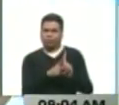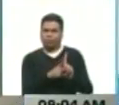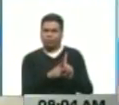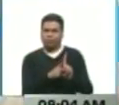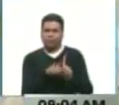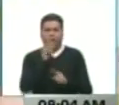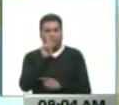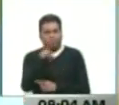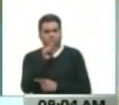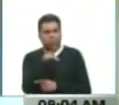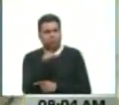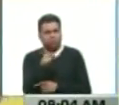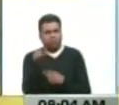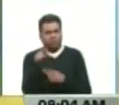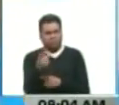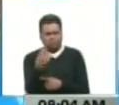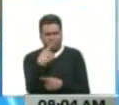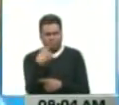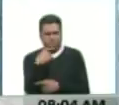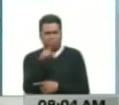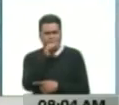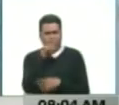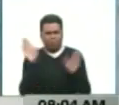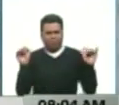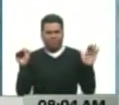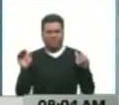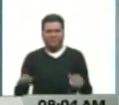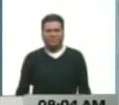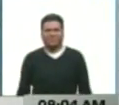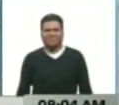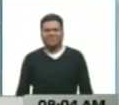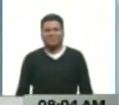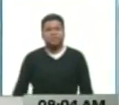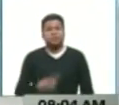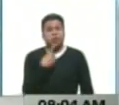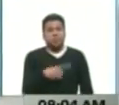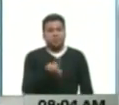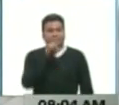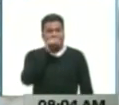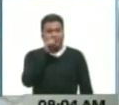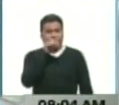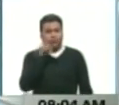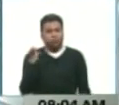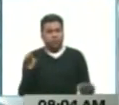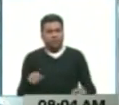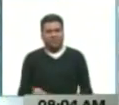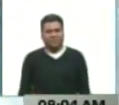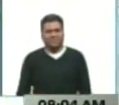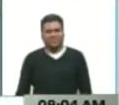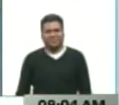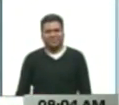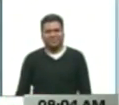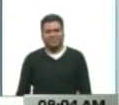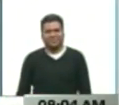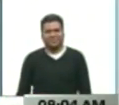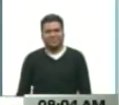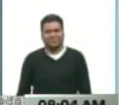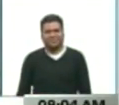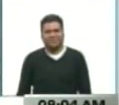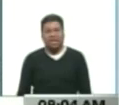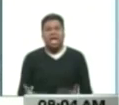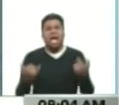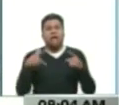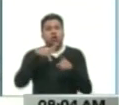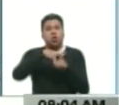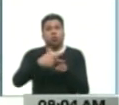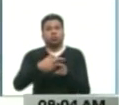la cultura se expresa a través de las redes sociales y nos escribe en nuestro Twitter, y lo vamos a leer de inmediato para todos ustedes, para usted, ministro. Tenemos un taller de